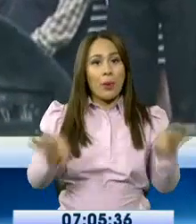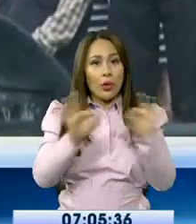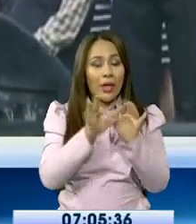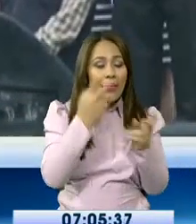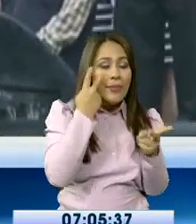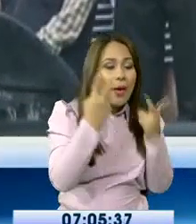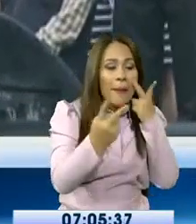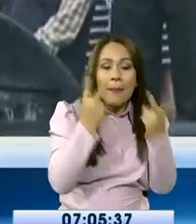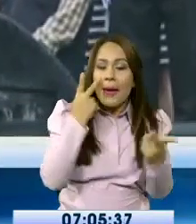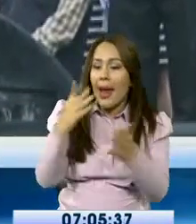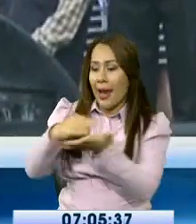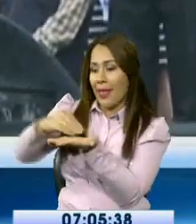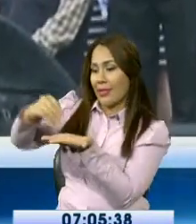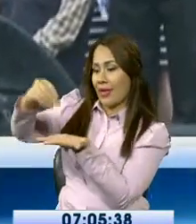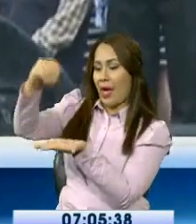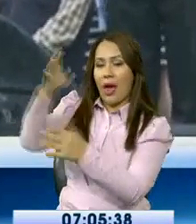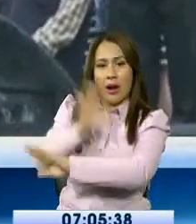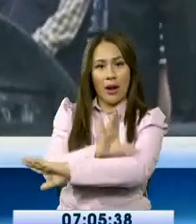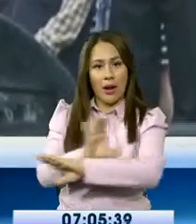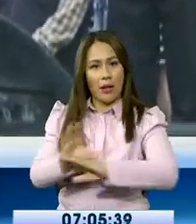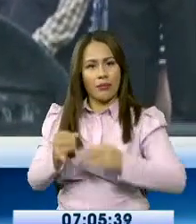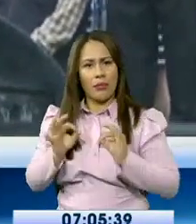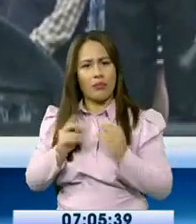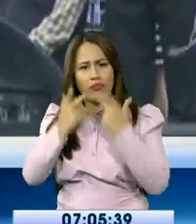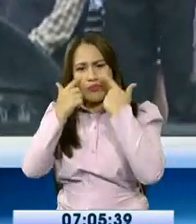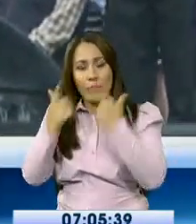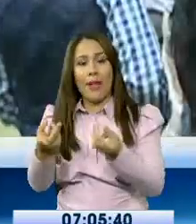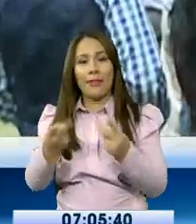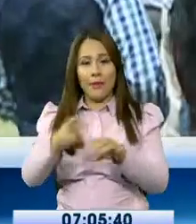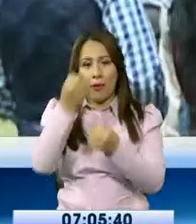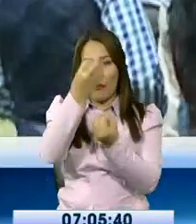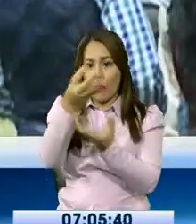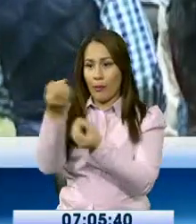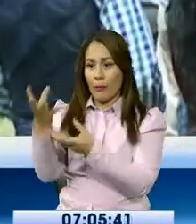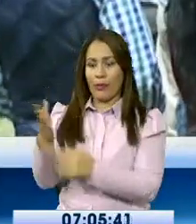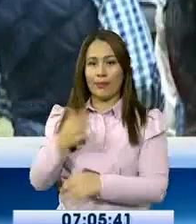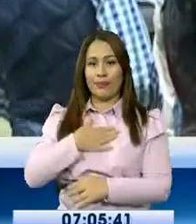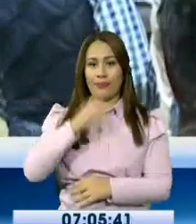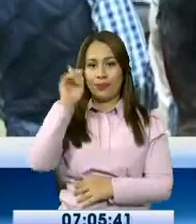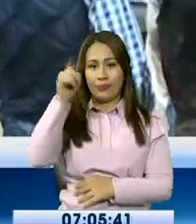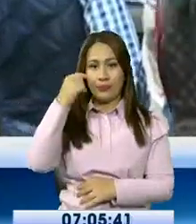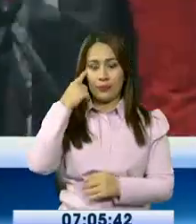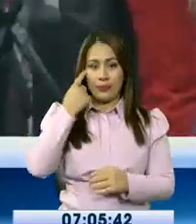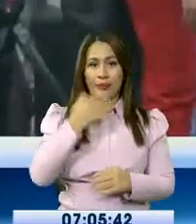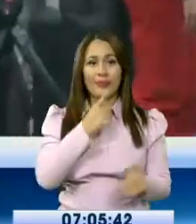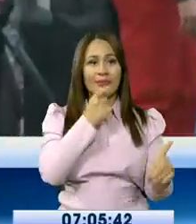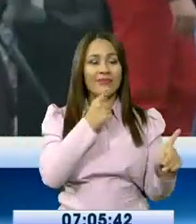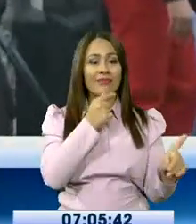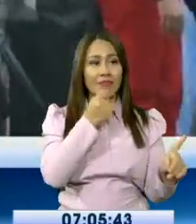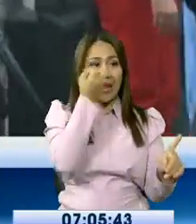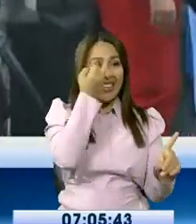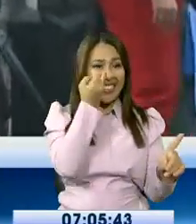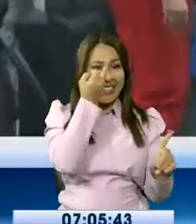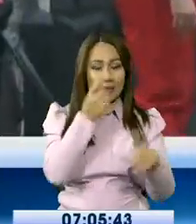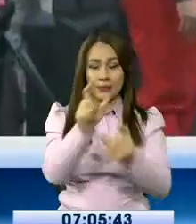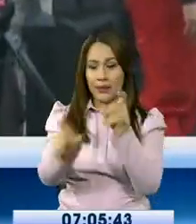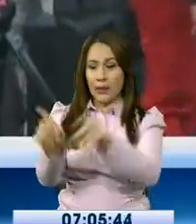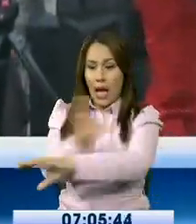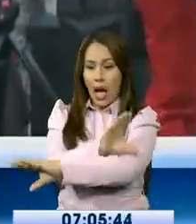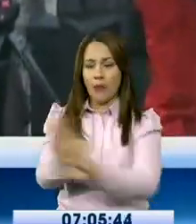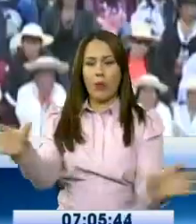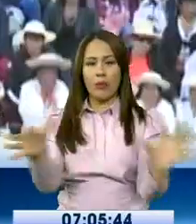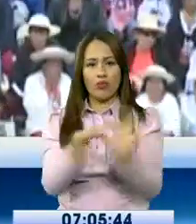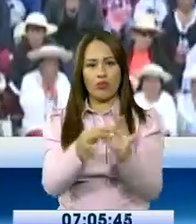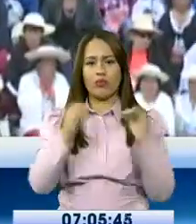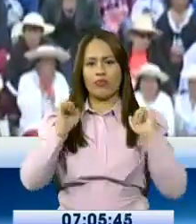los ojos al campo. Y también fue momento para hacer anuncios. Dijo que en su gobierno el sector indígena y campesino va a recuperar el